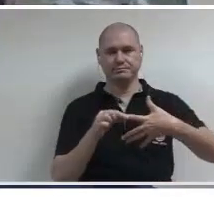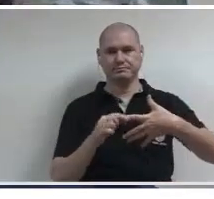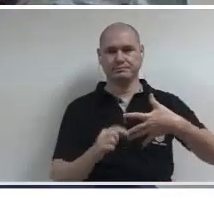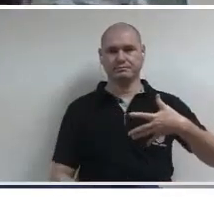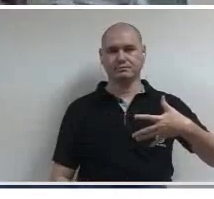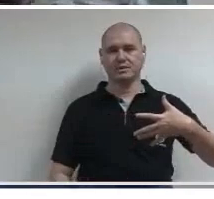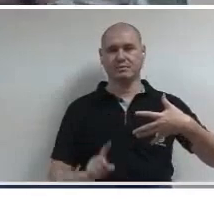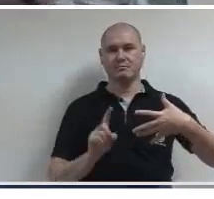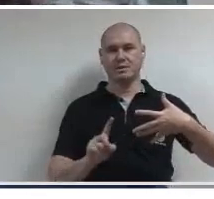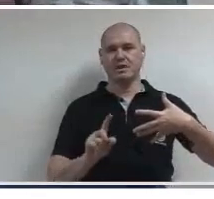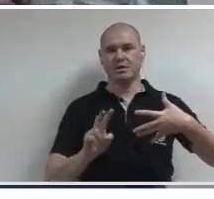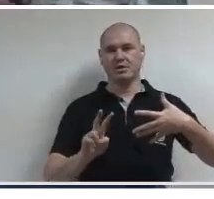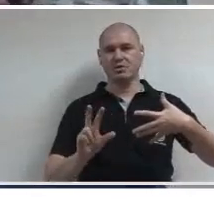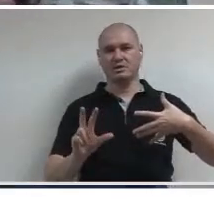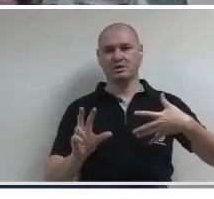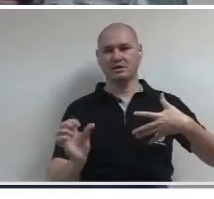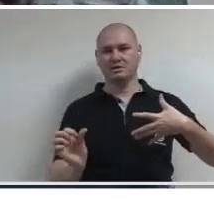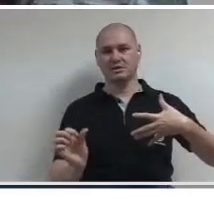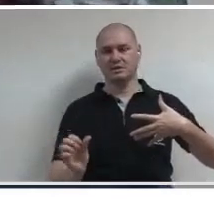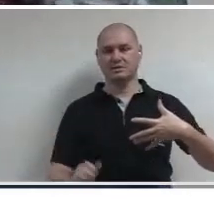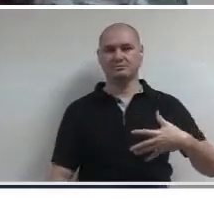En relación a la acción número